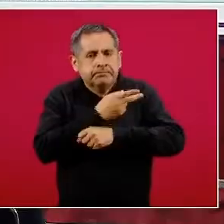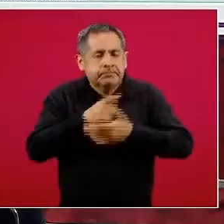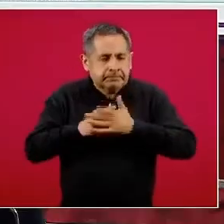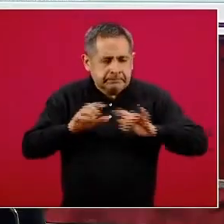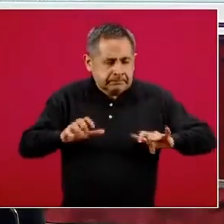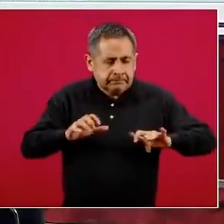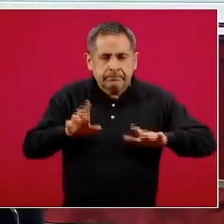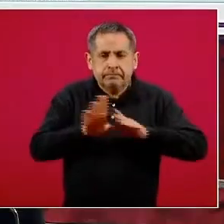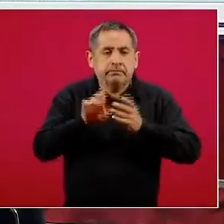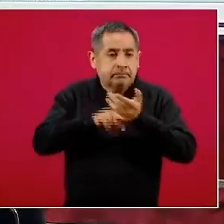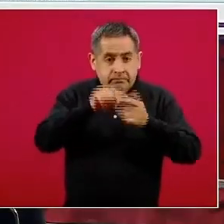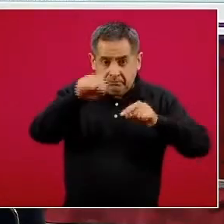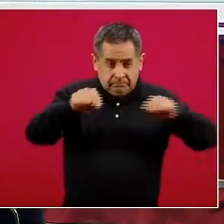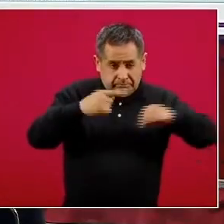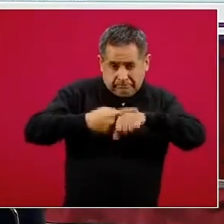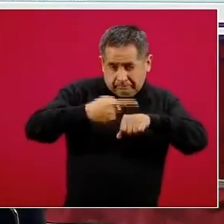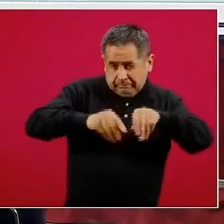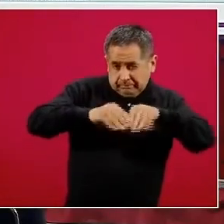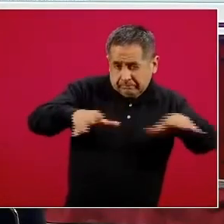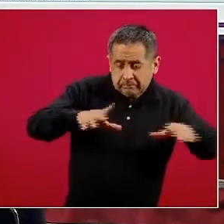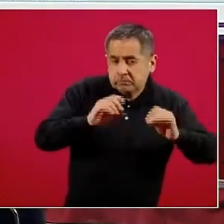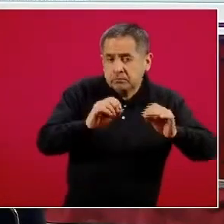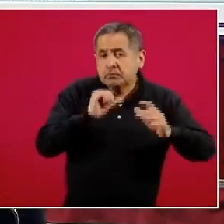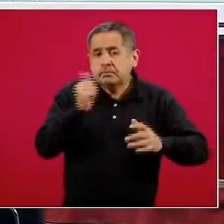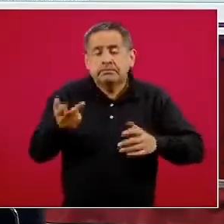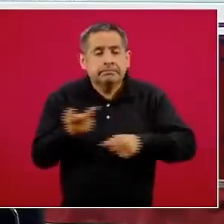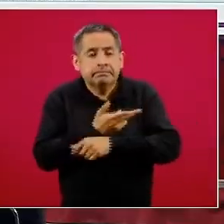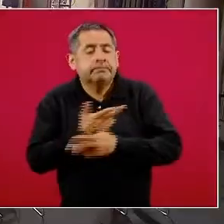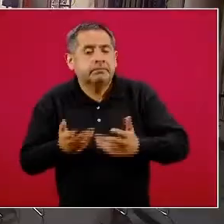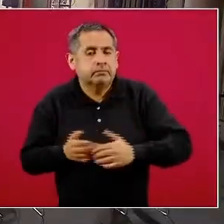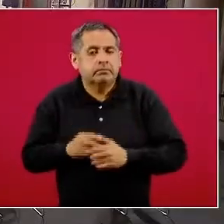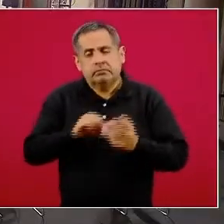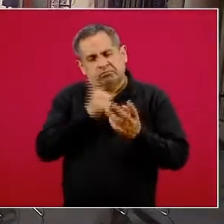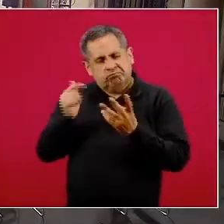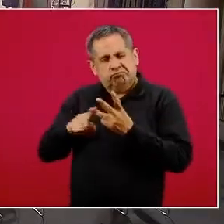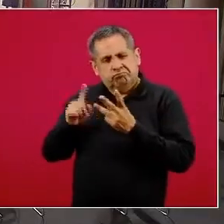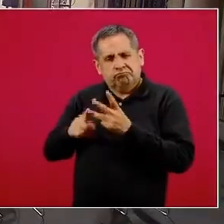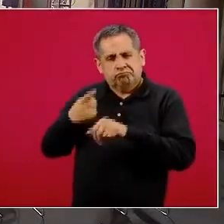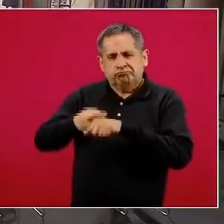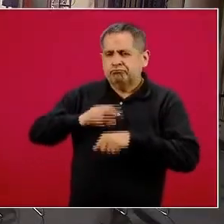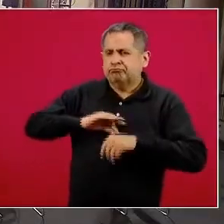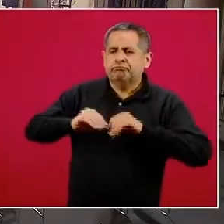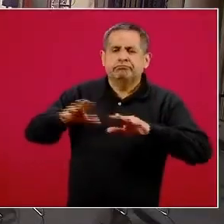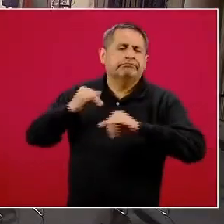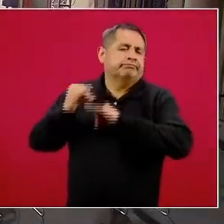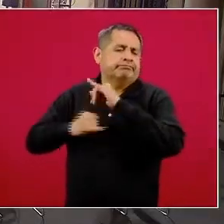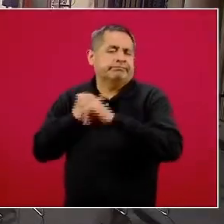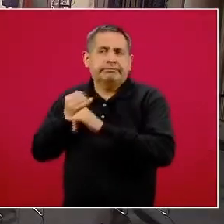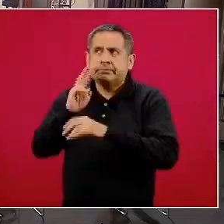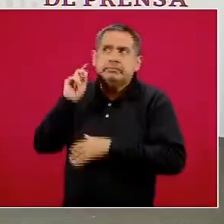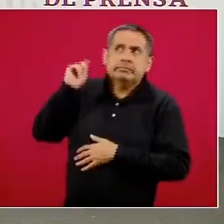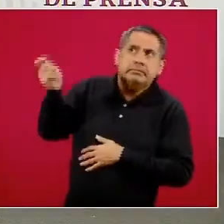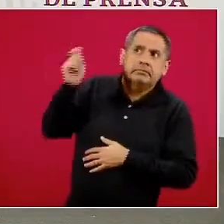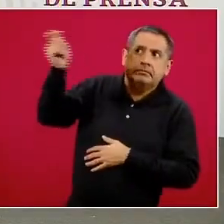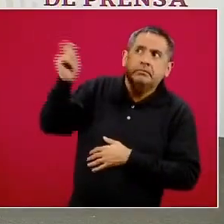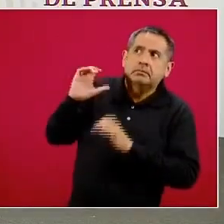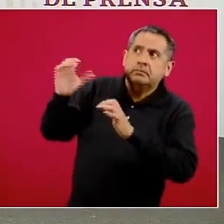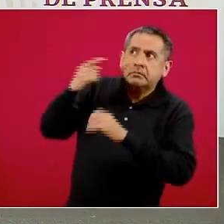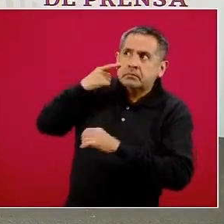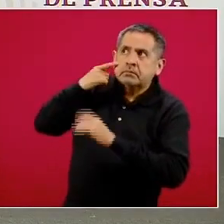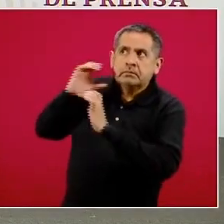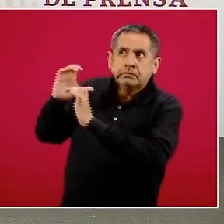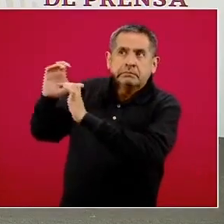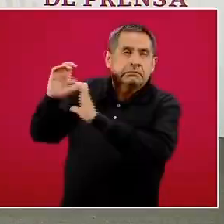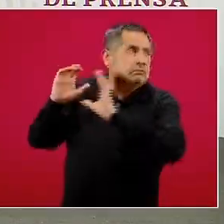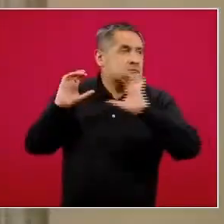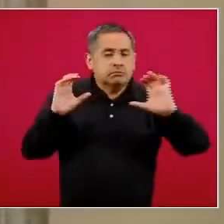monitoreo epidemiológico en el que seguimos otros padecimientos de importancia internacional, además de otros eventos también